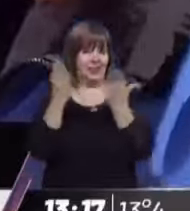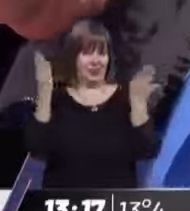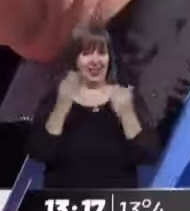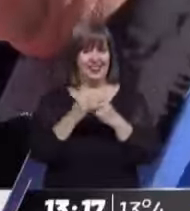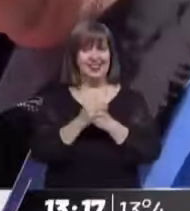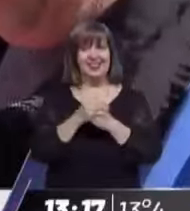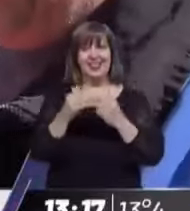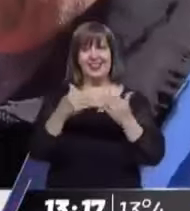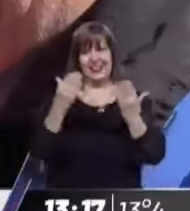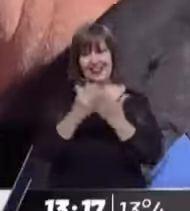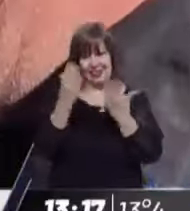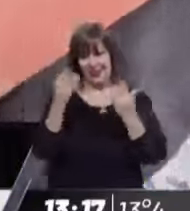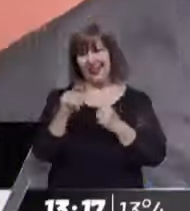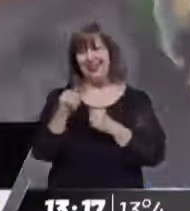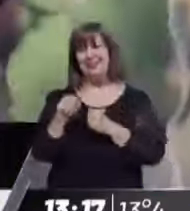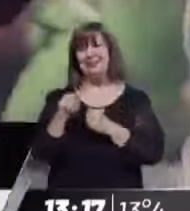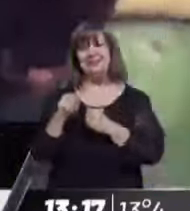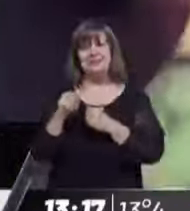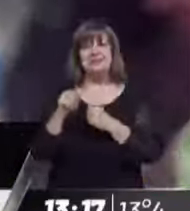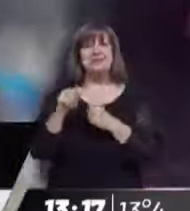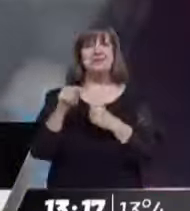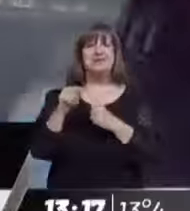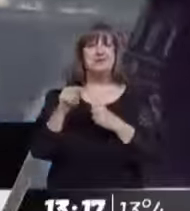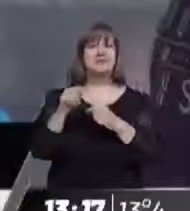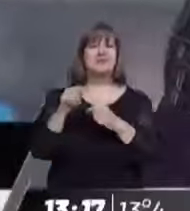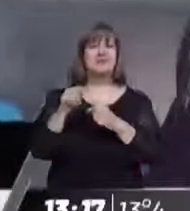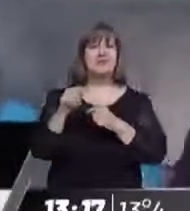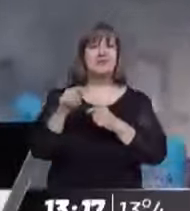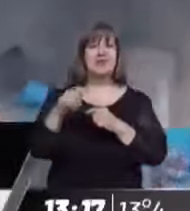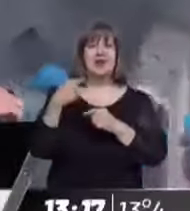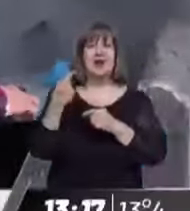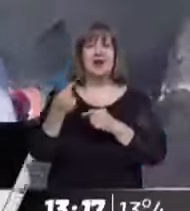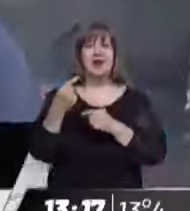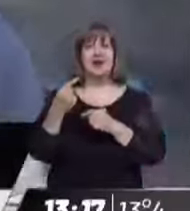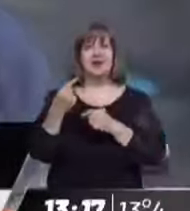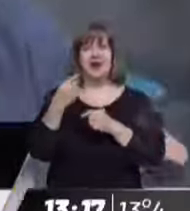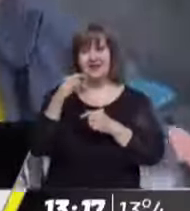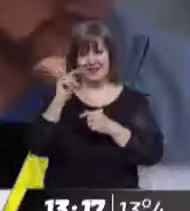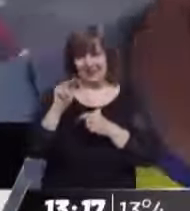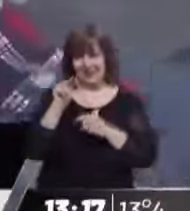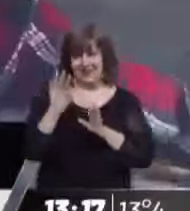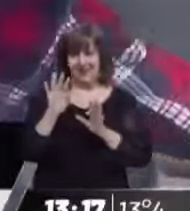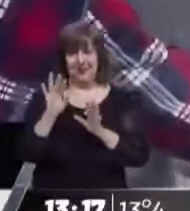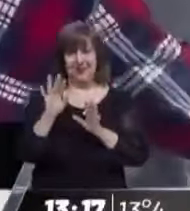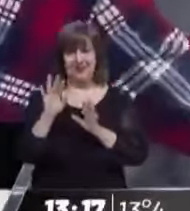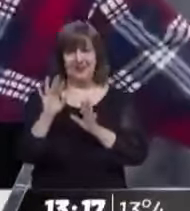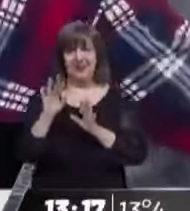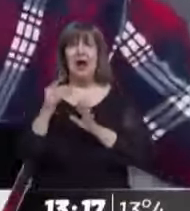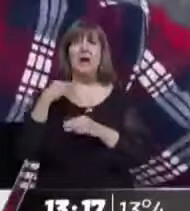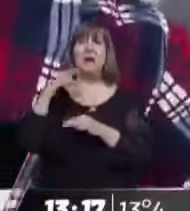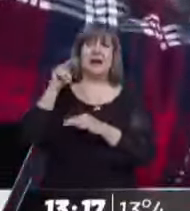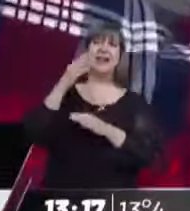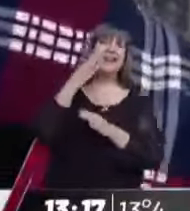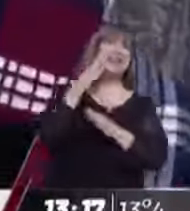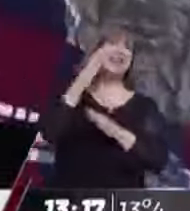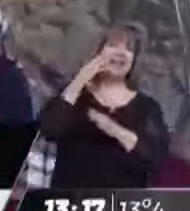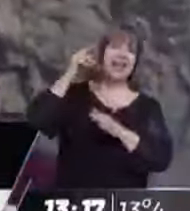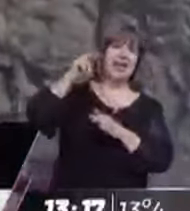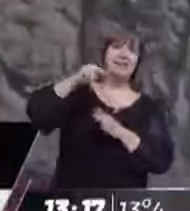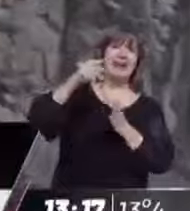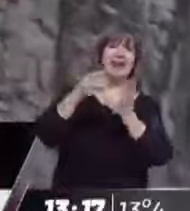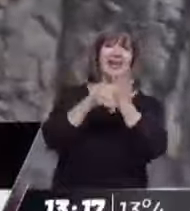Es buena esa, vení. Tony, yo sé con qué quieres cerrar. Claro, porque... ¡Ay, pero esta... No, esta gente